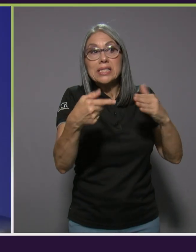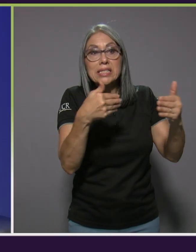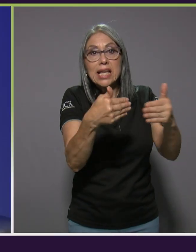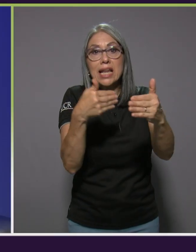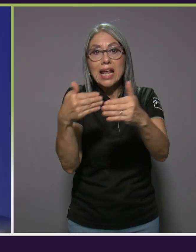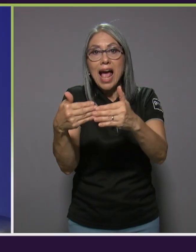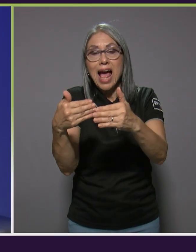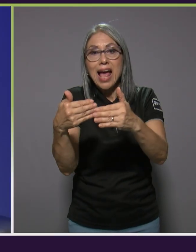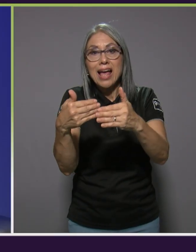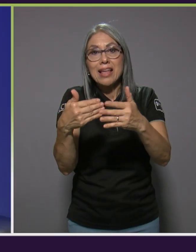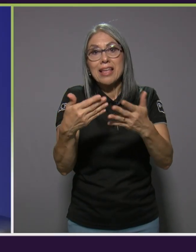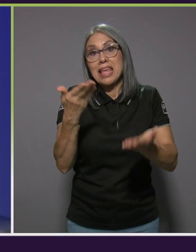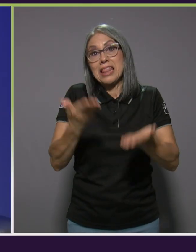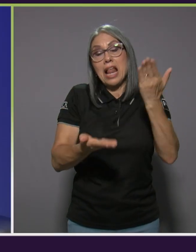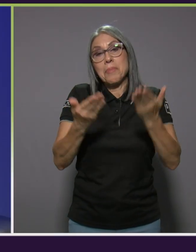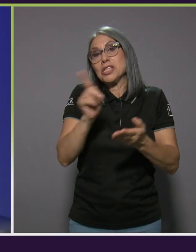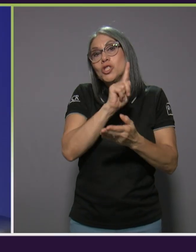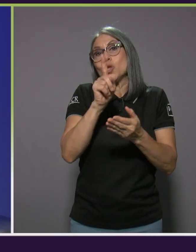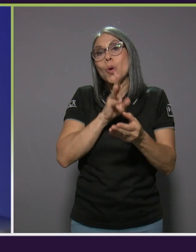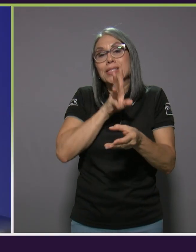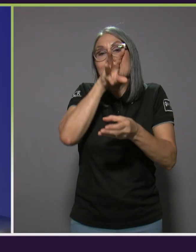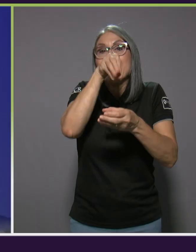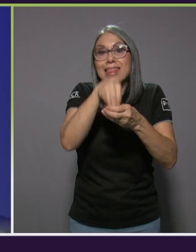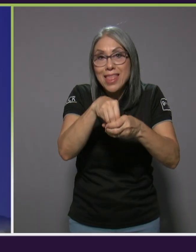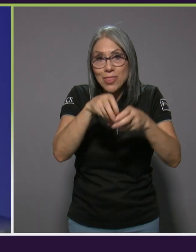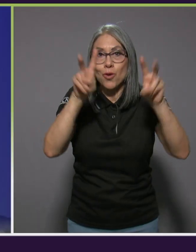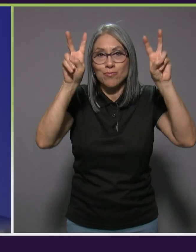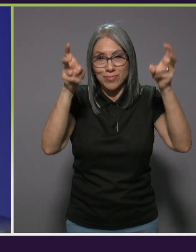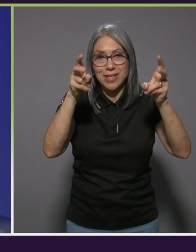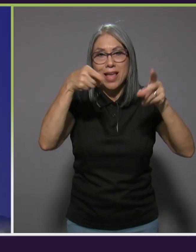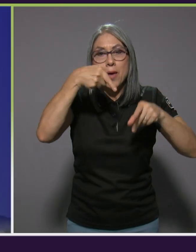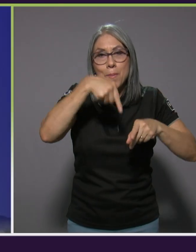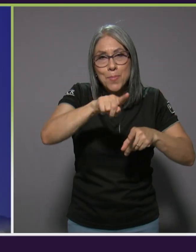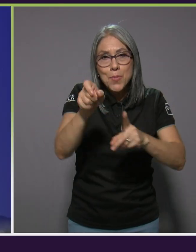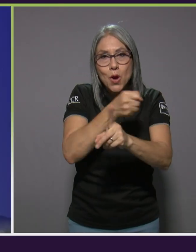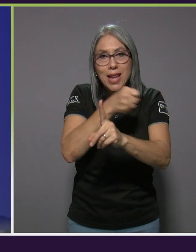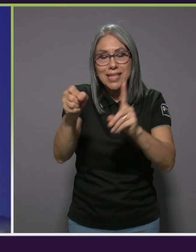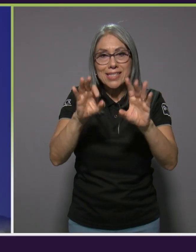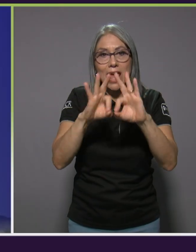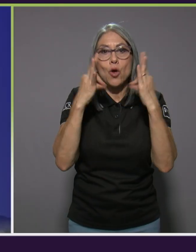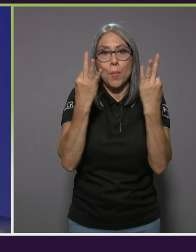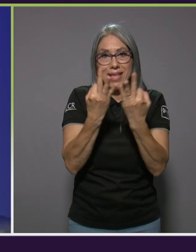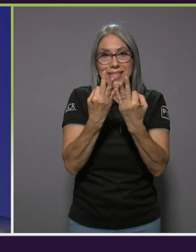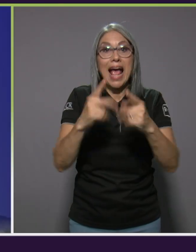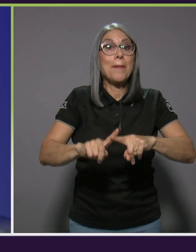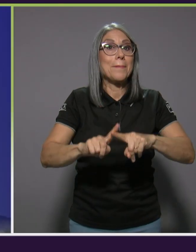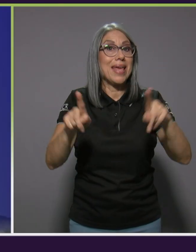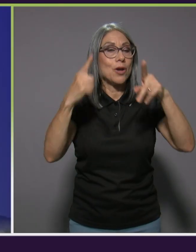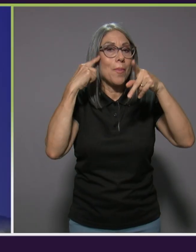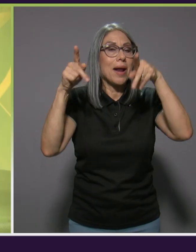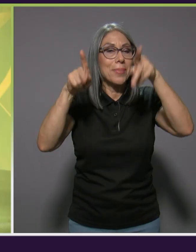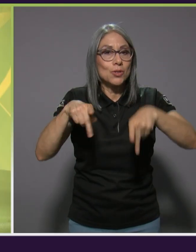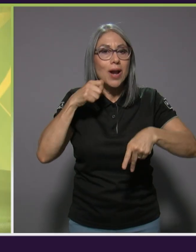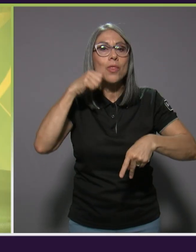para violencia doméstica en otros casos, pero en la persona adulta mayor sí. Entonces eso es algo muy importante,